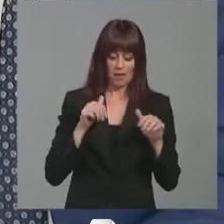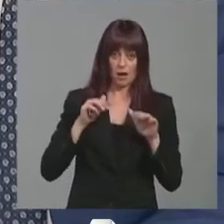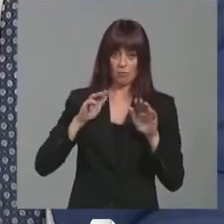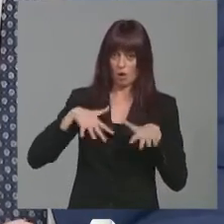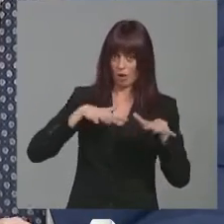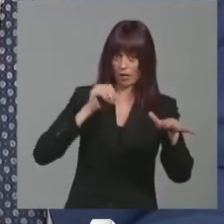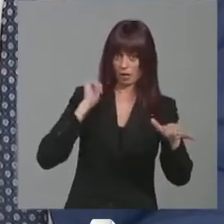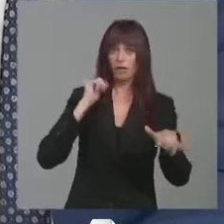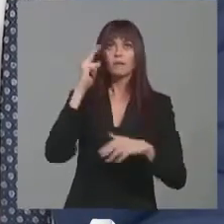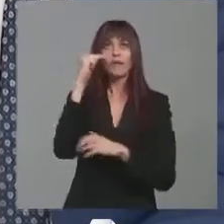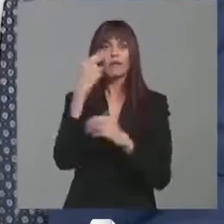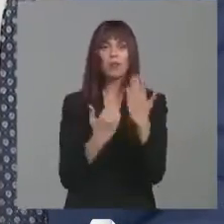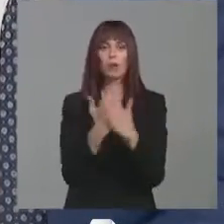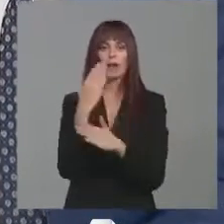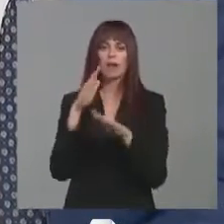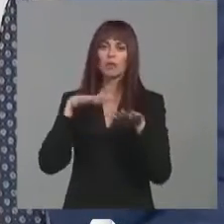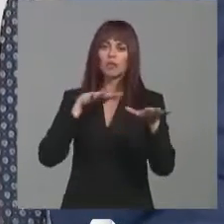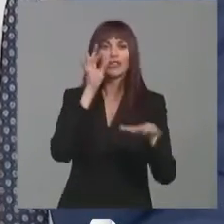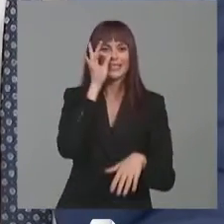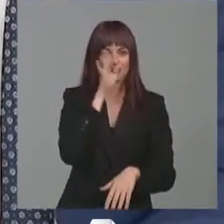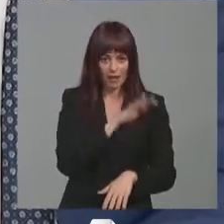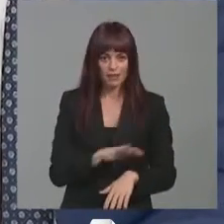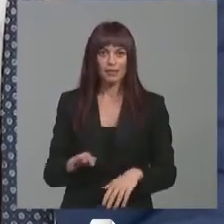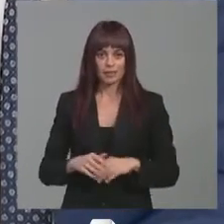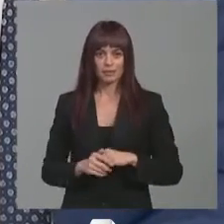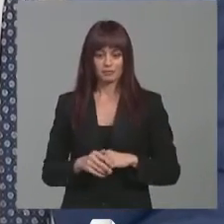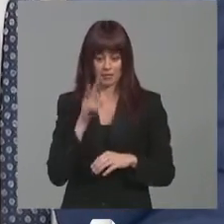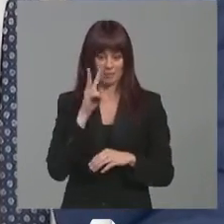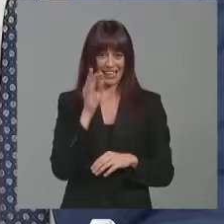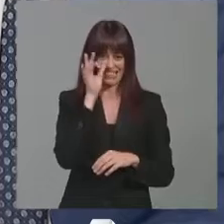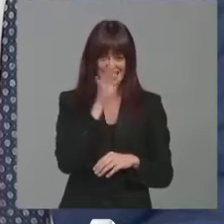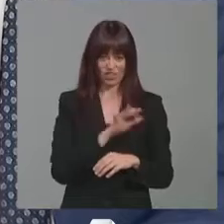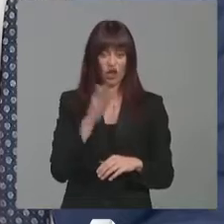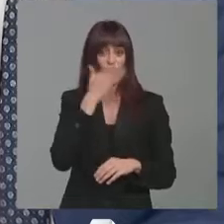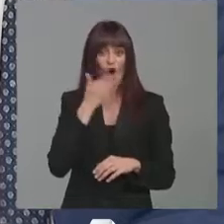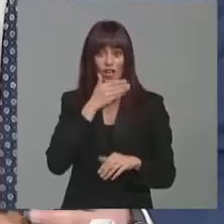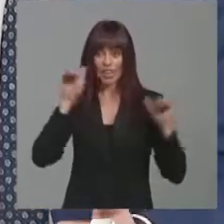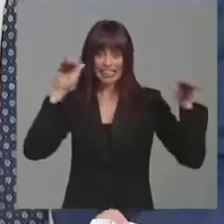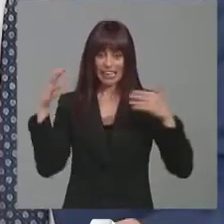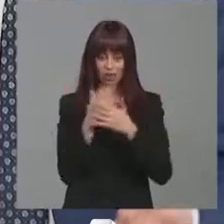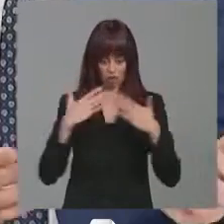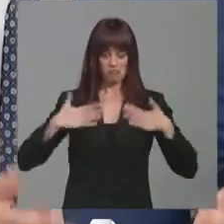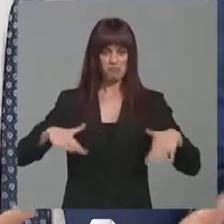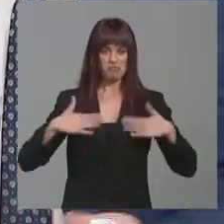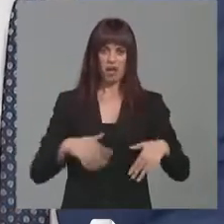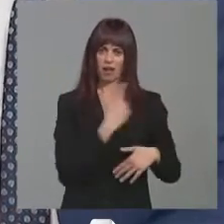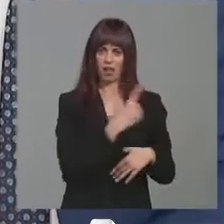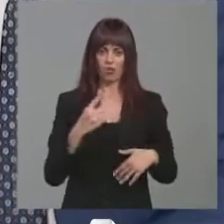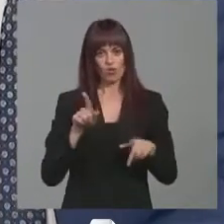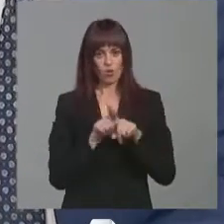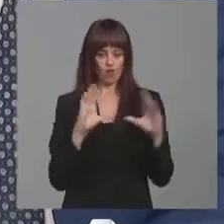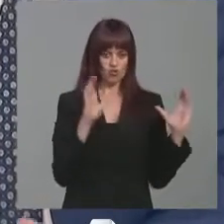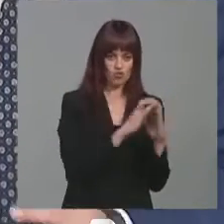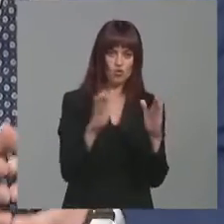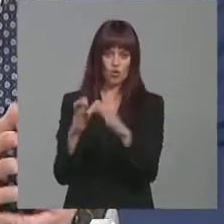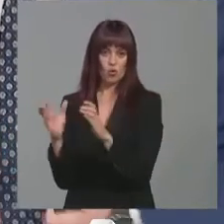se hace viernes por la mañana que es una procesión infantil y ver a los niños de todos los colegios de alcantarilla vestidos cada uno de una Cofradía con sus